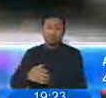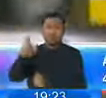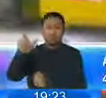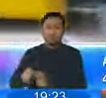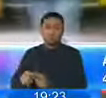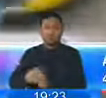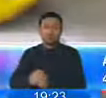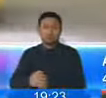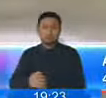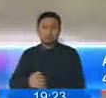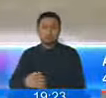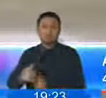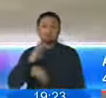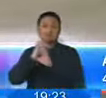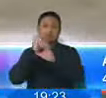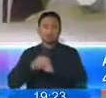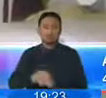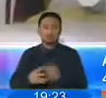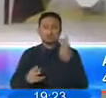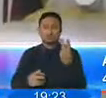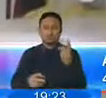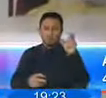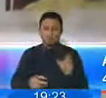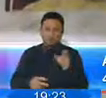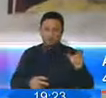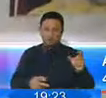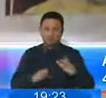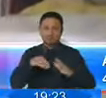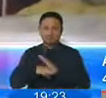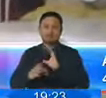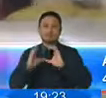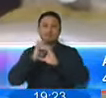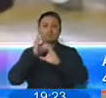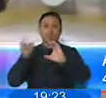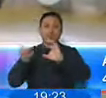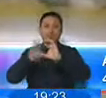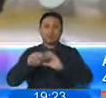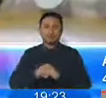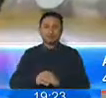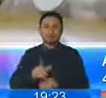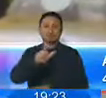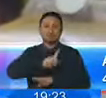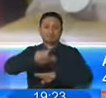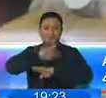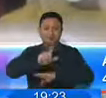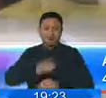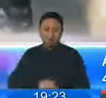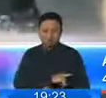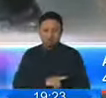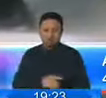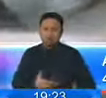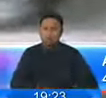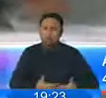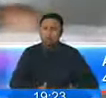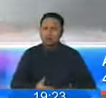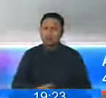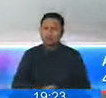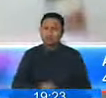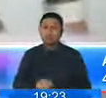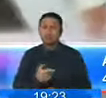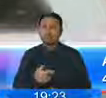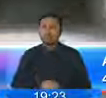unidad interprovincial, los dos extranjeros abordaron el bus a la salida de la ciudad del Lago Agrio. Por la carga que llevaban, los paquetes fueron